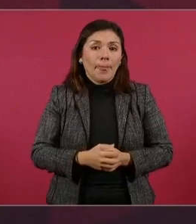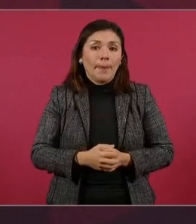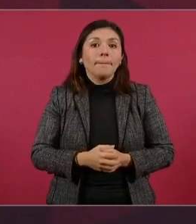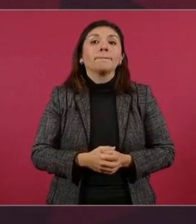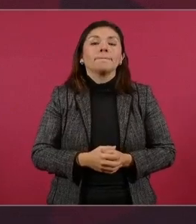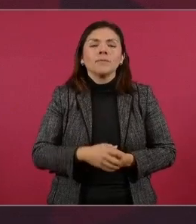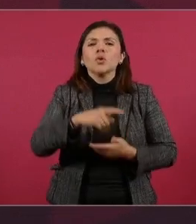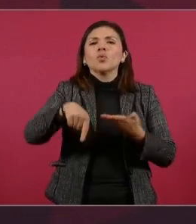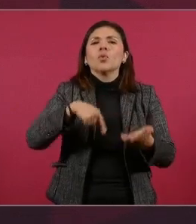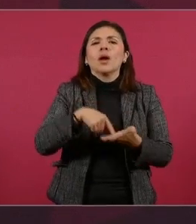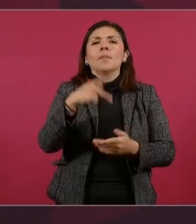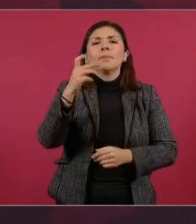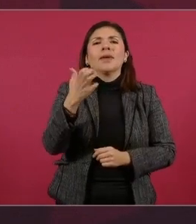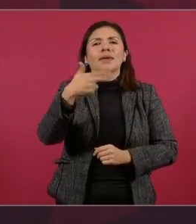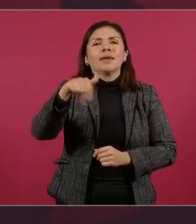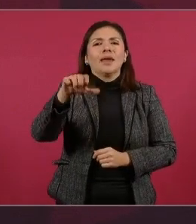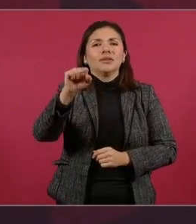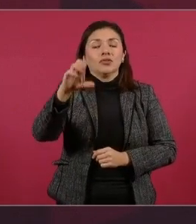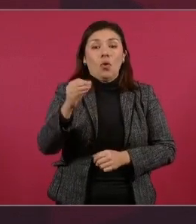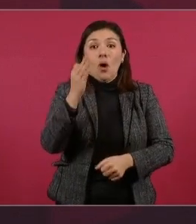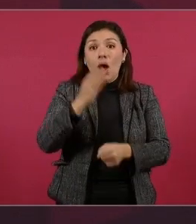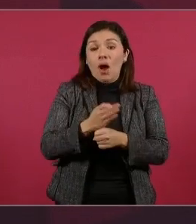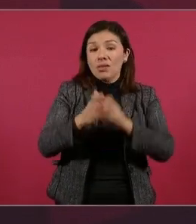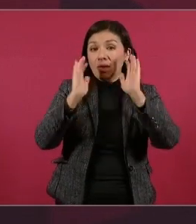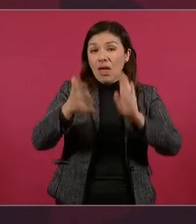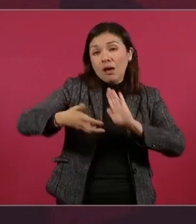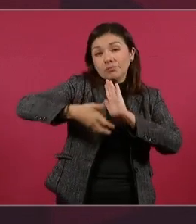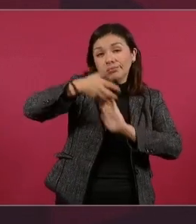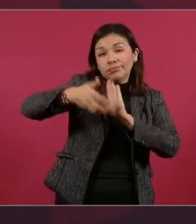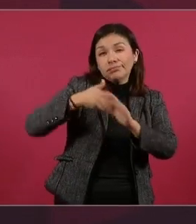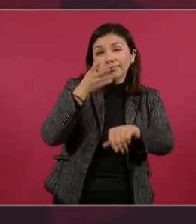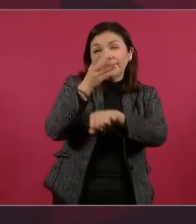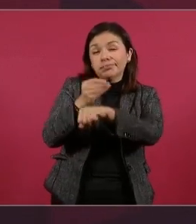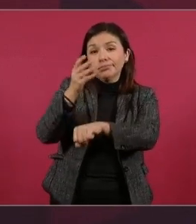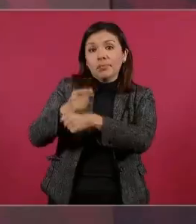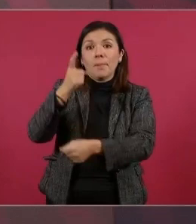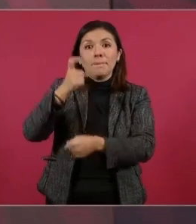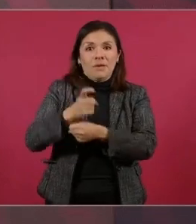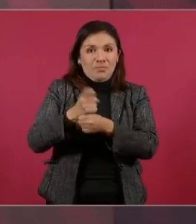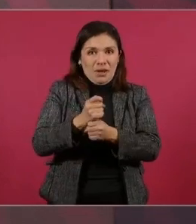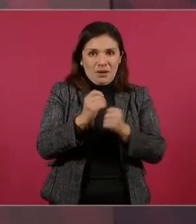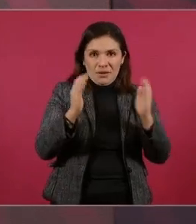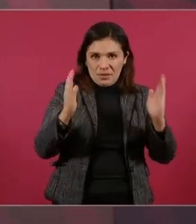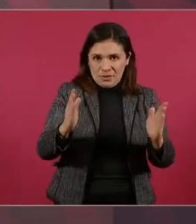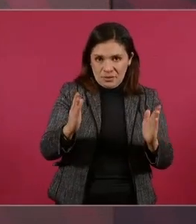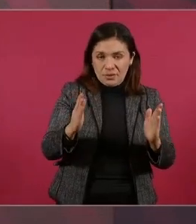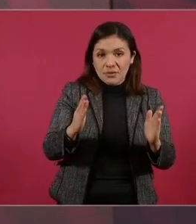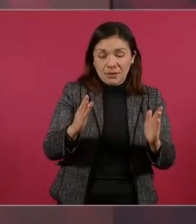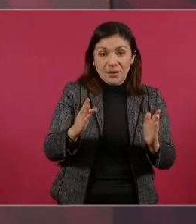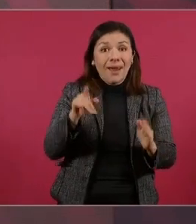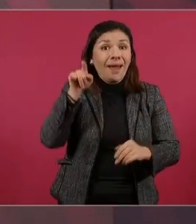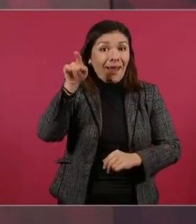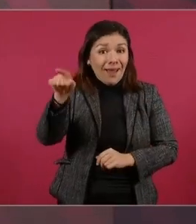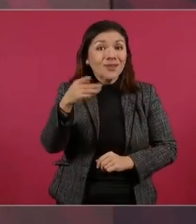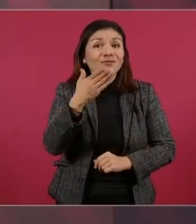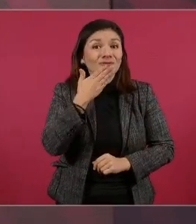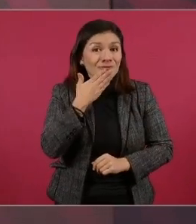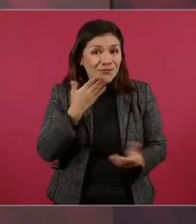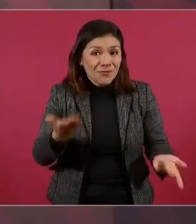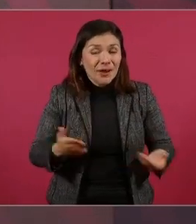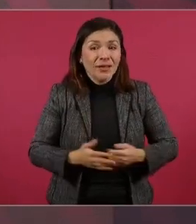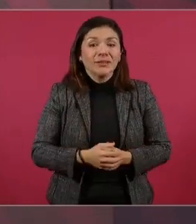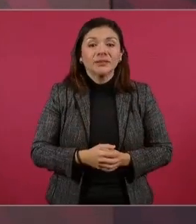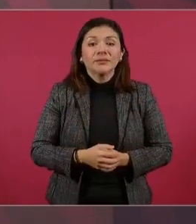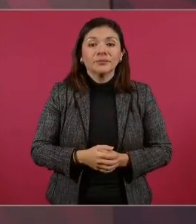en Peñasco ya construimos la primera etapa eso es Sonora